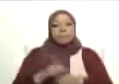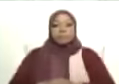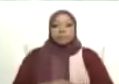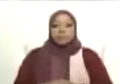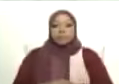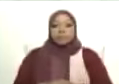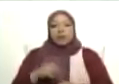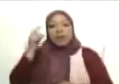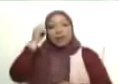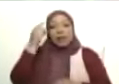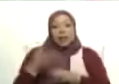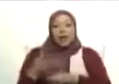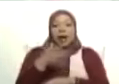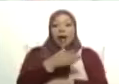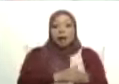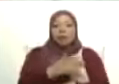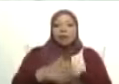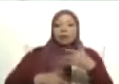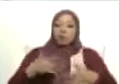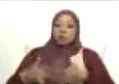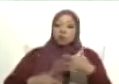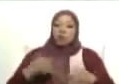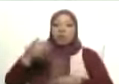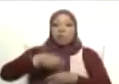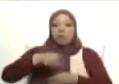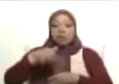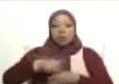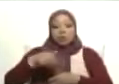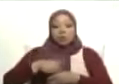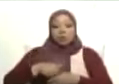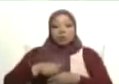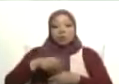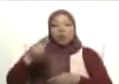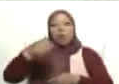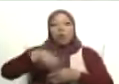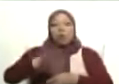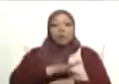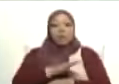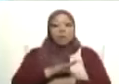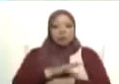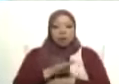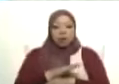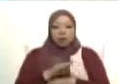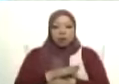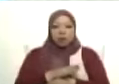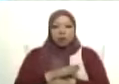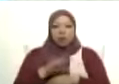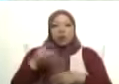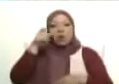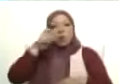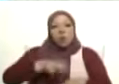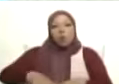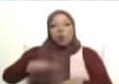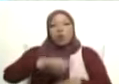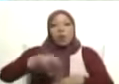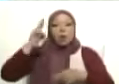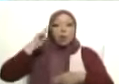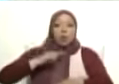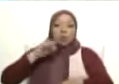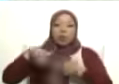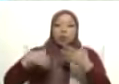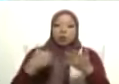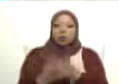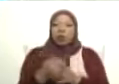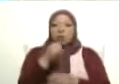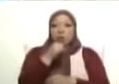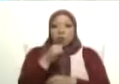los días previos a esta fase electoral, como en esta fase electoral propiamente dicha. Ya la Fuerza Armada Nacional Bolivariana está